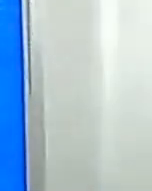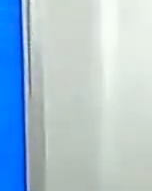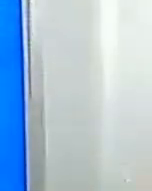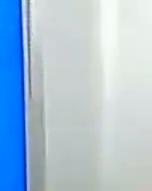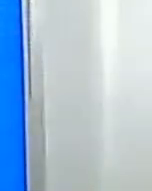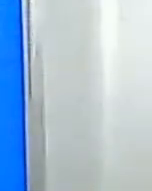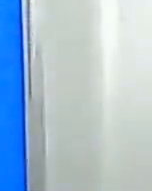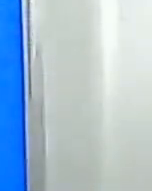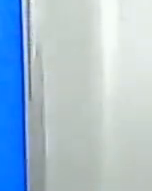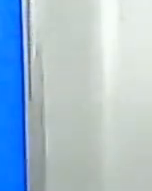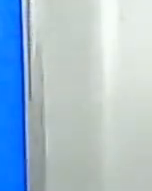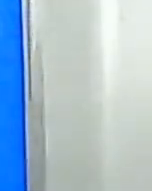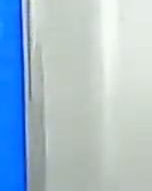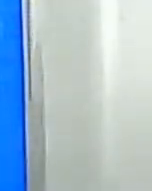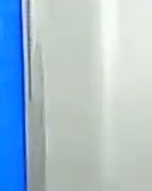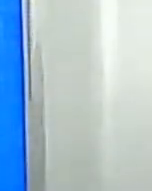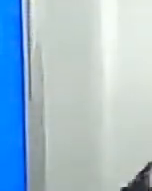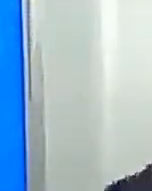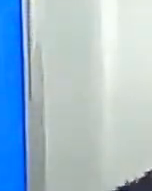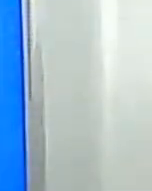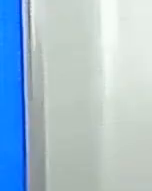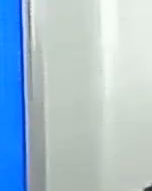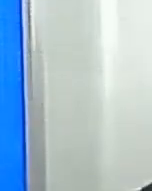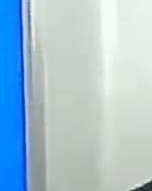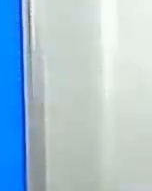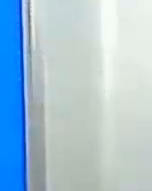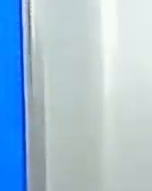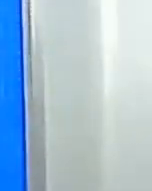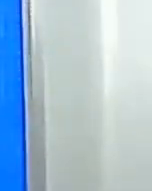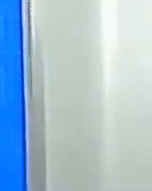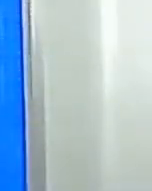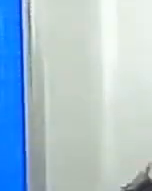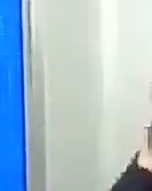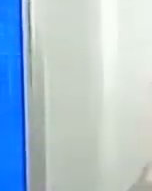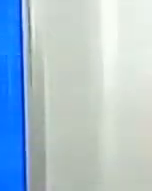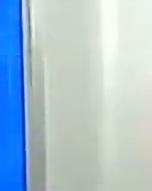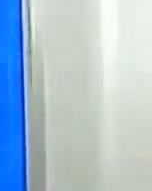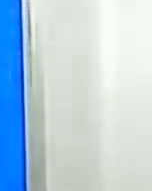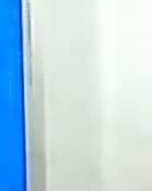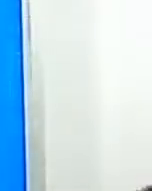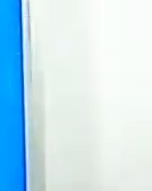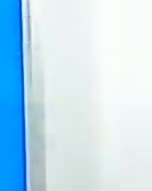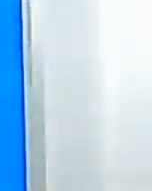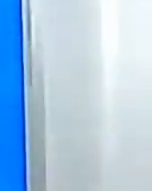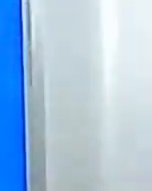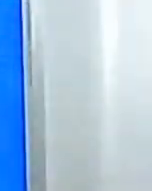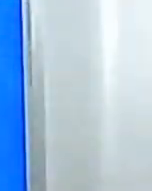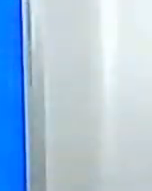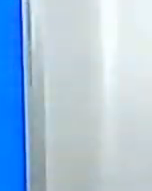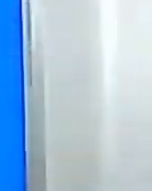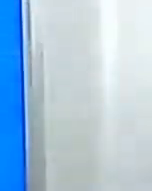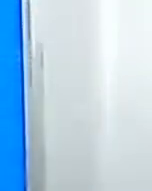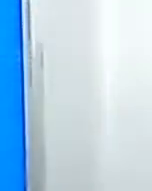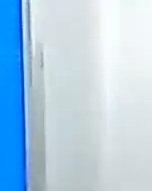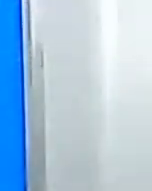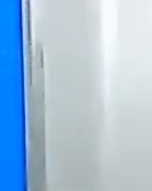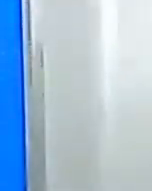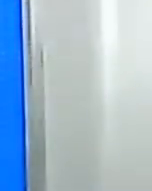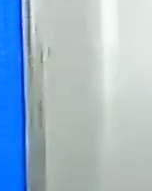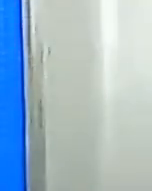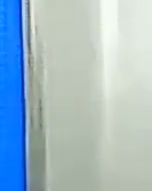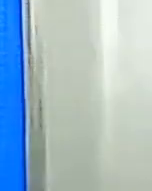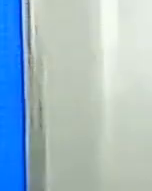vamos a Monte Sinaí, la gente nos dice, con Correa las UPC funcionaban. Antes, los delincuentes, le huían a la policía, la policía le huye a los